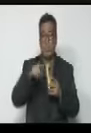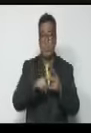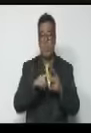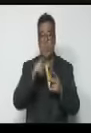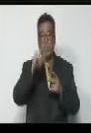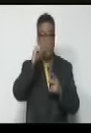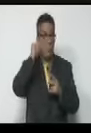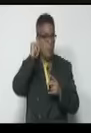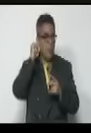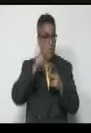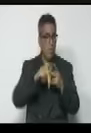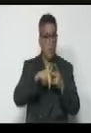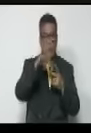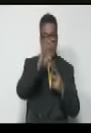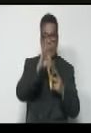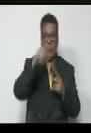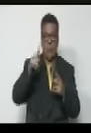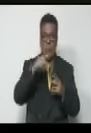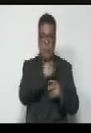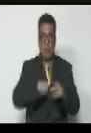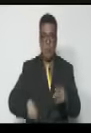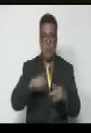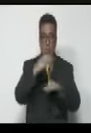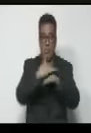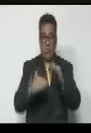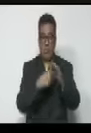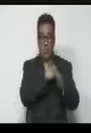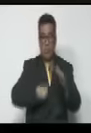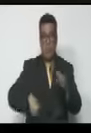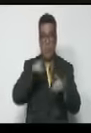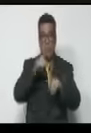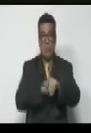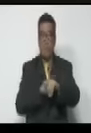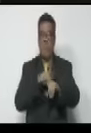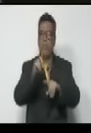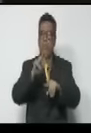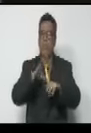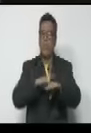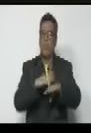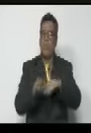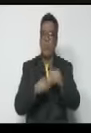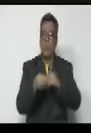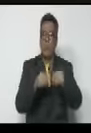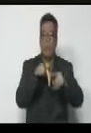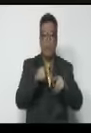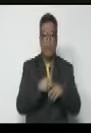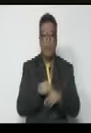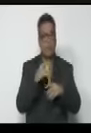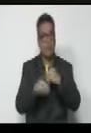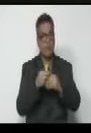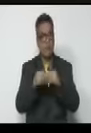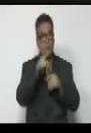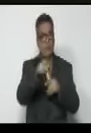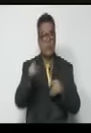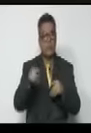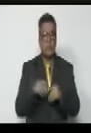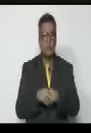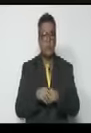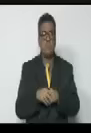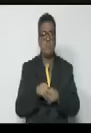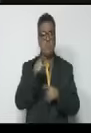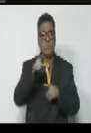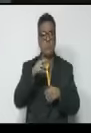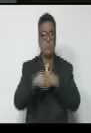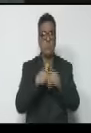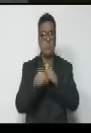Kirchner y del señor Fernández, que eran presidente y vicepresidente del momento. ¿Cómo es posible que ellos hayan hecho eso? Eso es lo